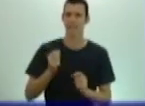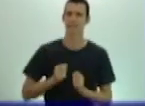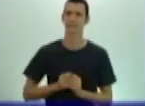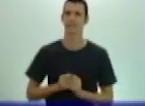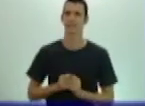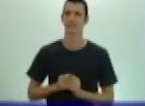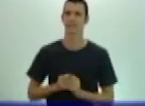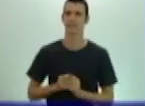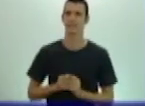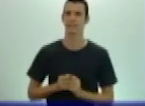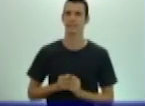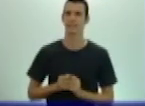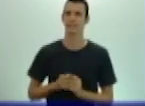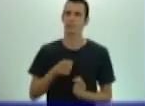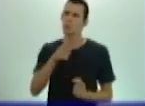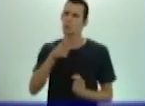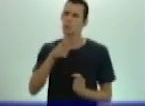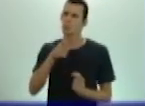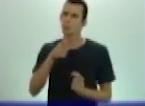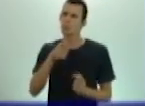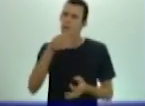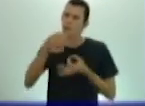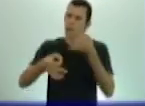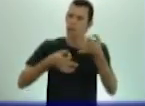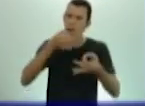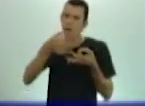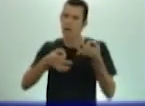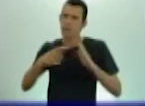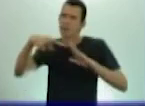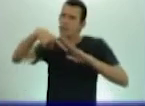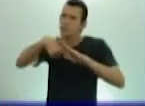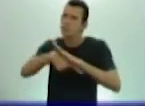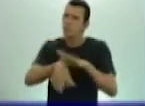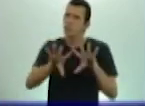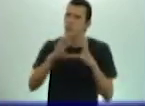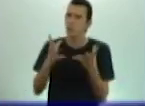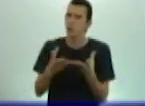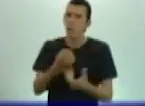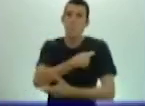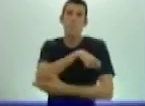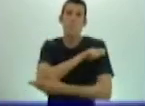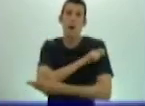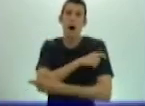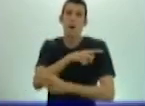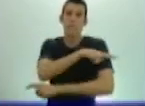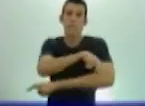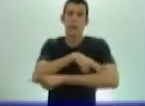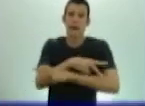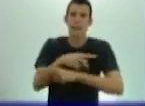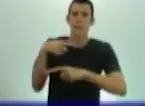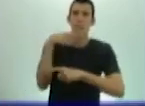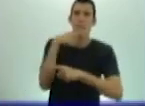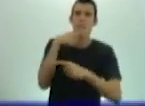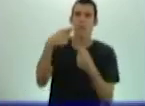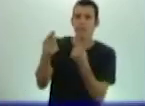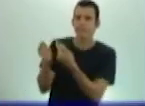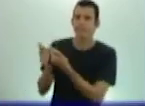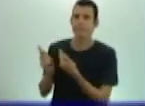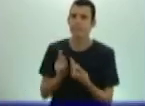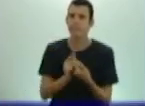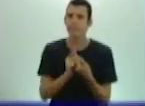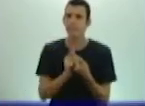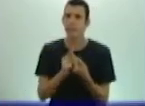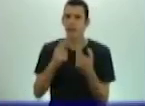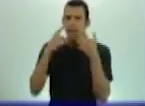trascendencia que para los pueblos de Rusia tuvieron los decretos sobre la paz y la tierra. Fíjense ustedes qué decretos tan importantes sobre la paz y la tierra.